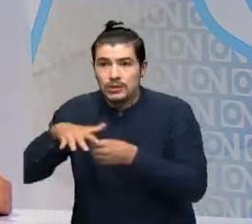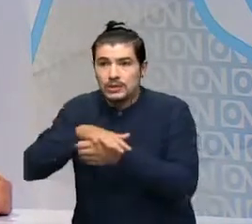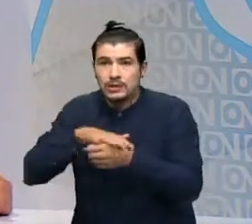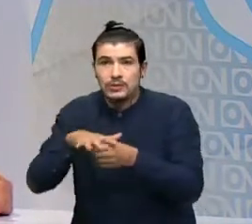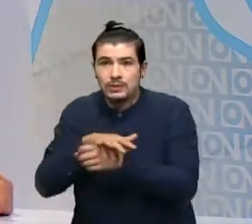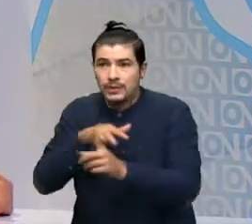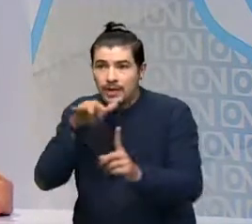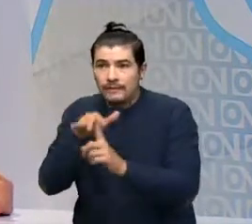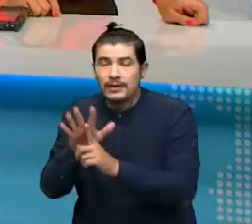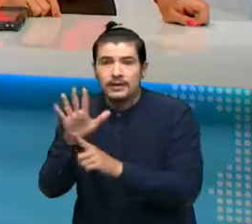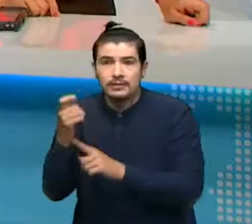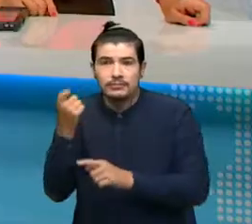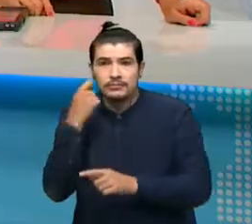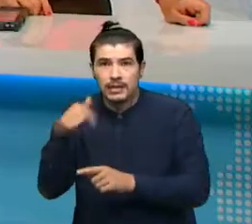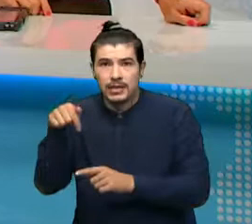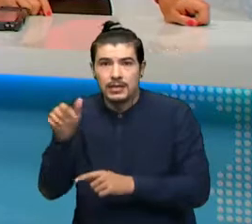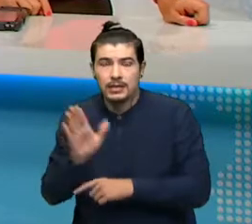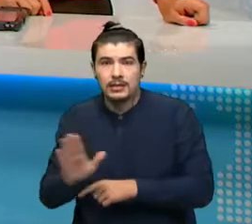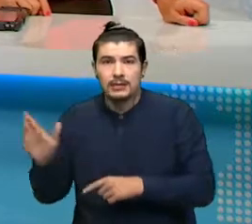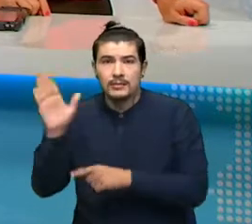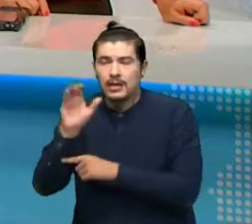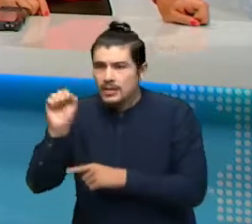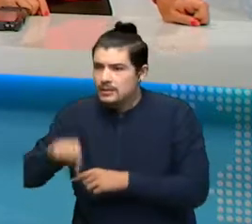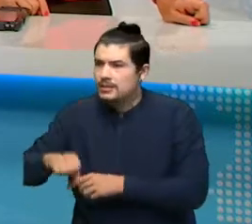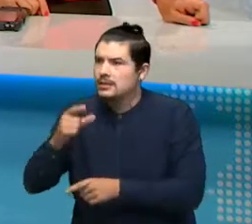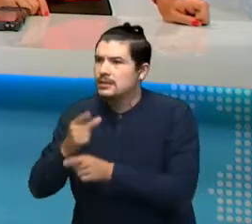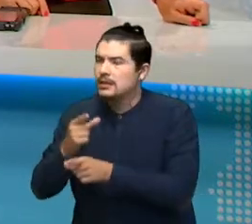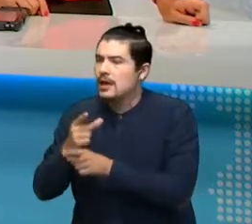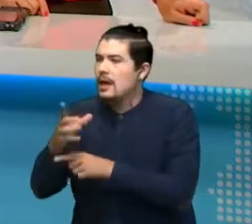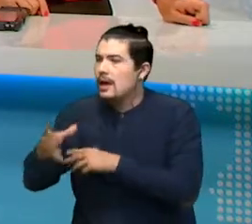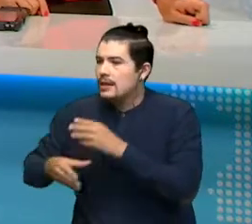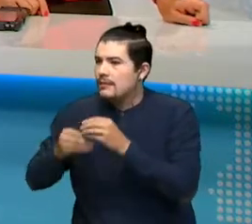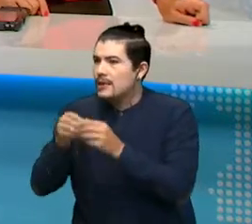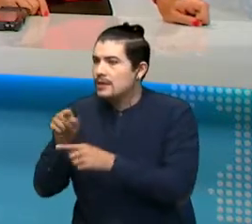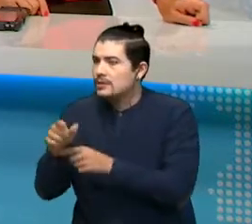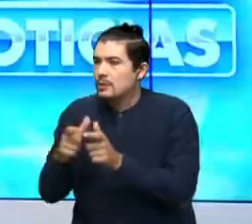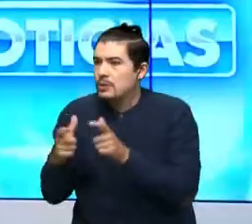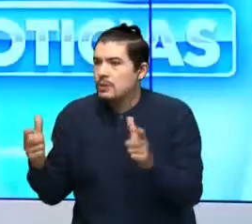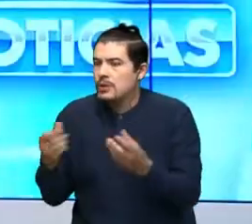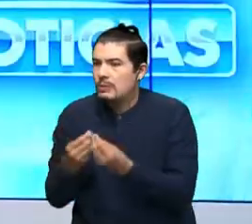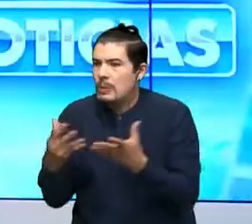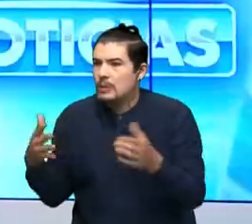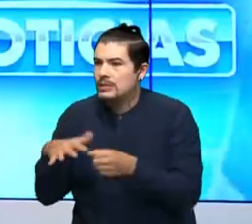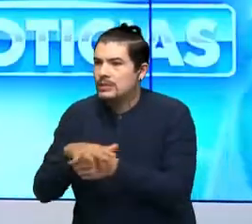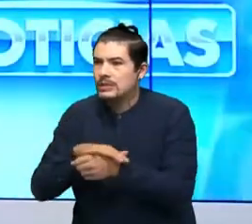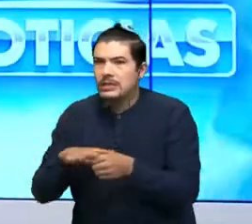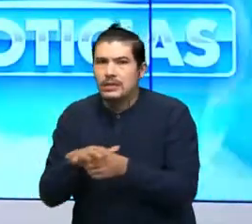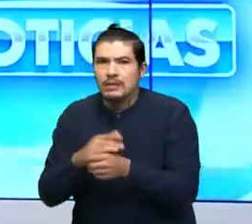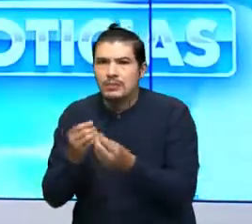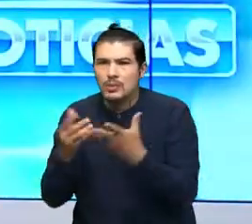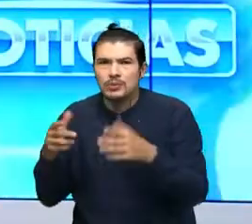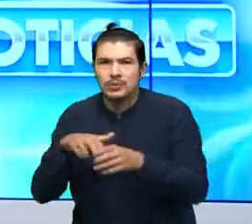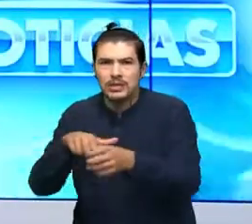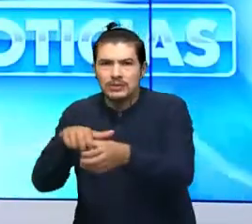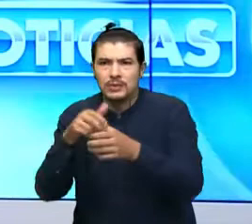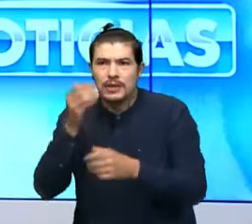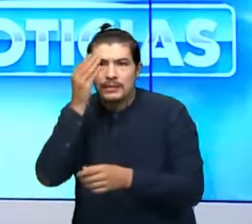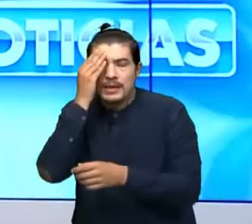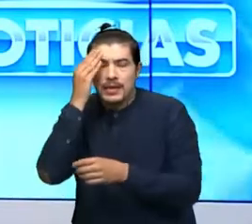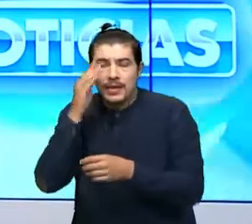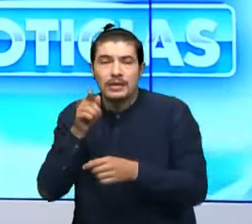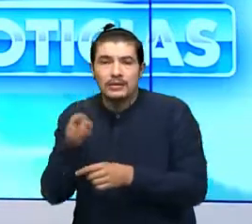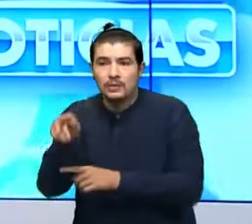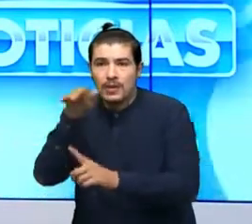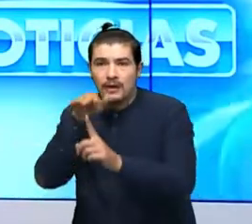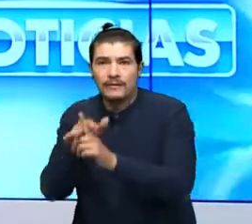que se han venido registrando. Así es, María Angélica, y es que a esto se suma el incremento desmedido y sin control de la piratería terrestre que afecta directamente